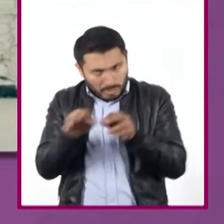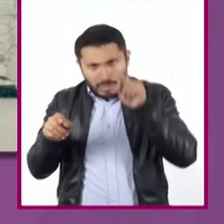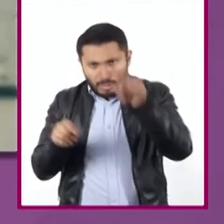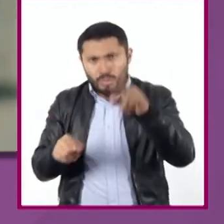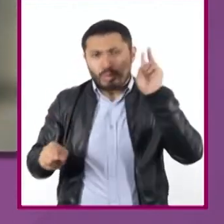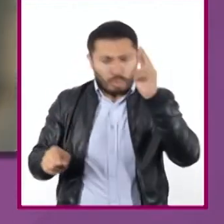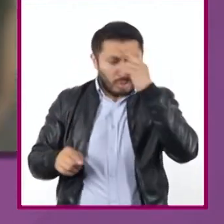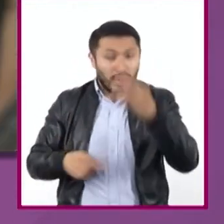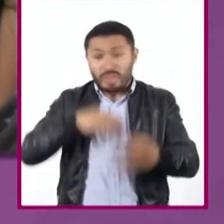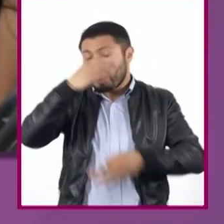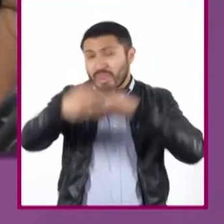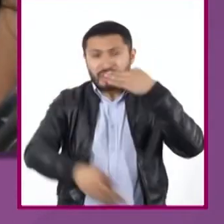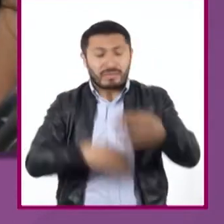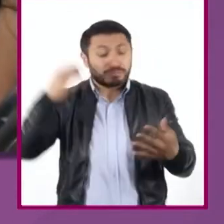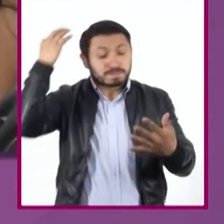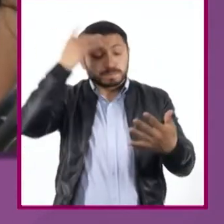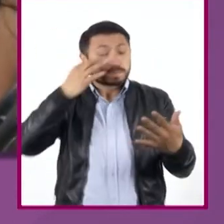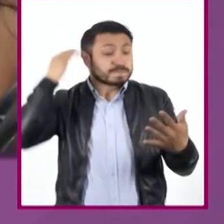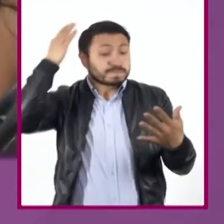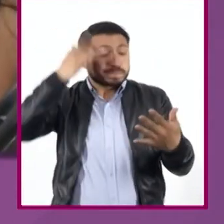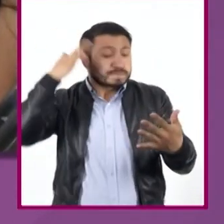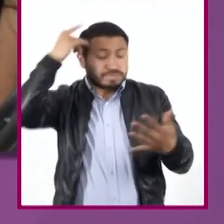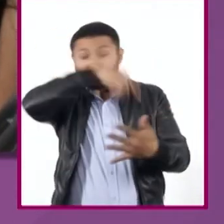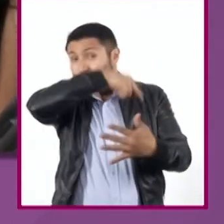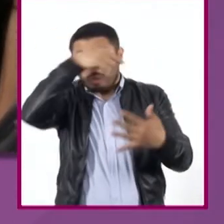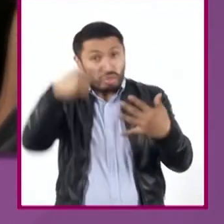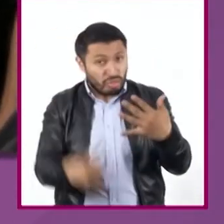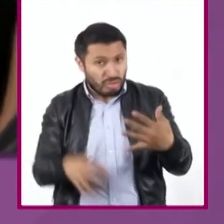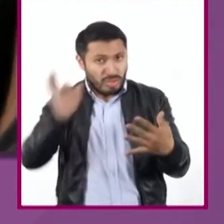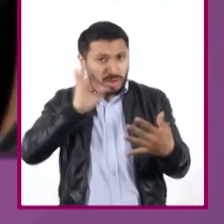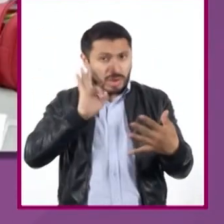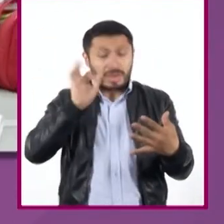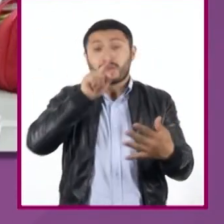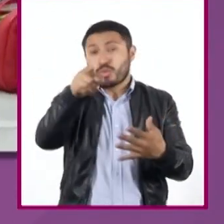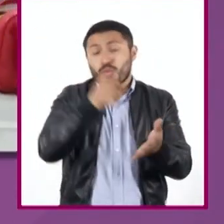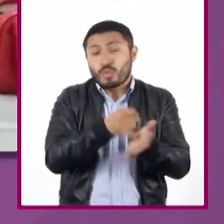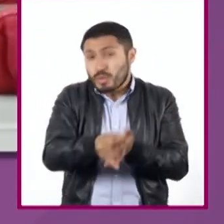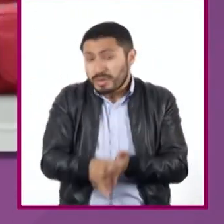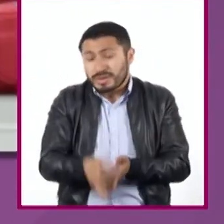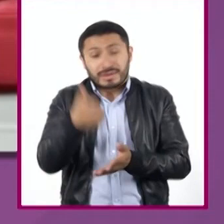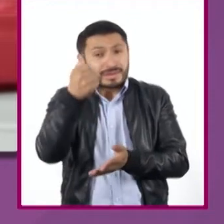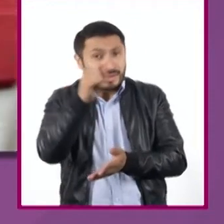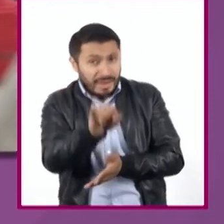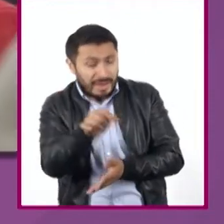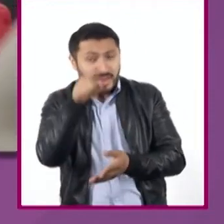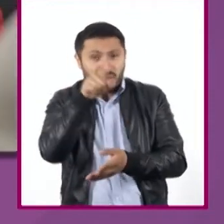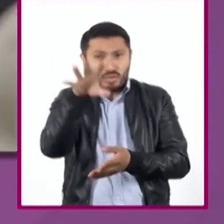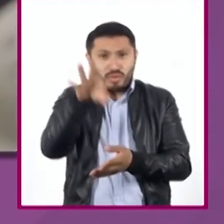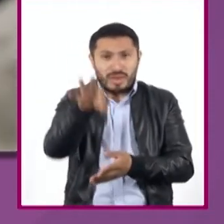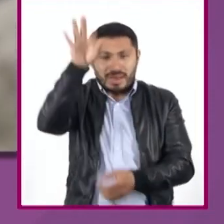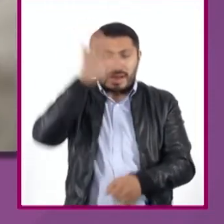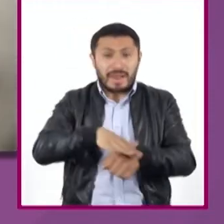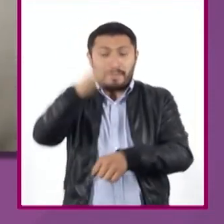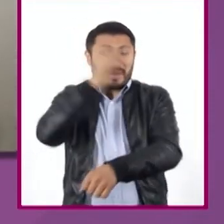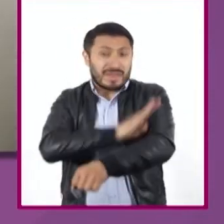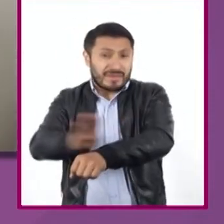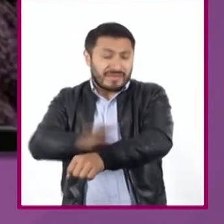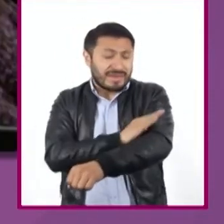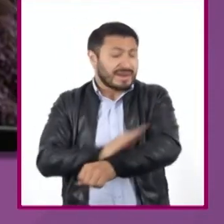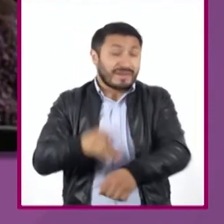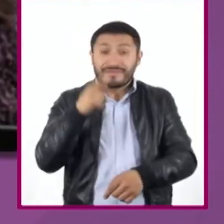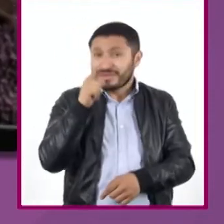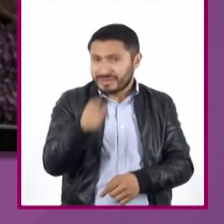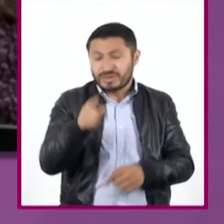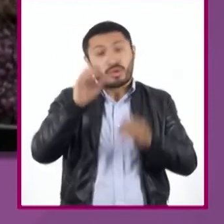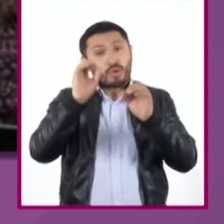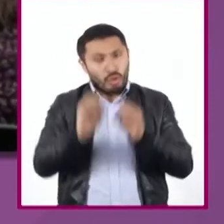y evaluarlas al momento de decidir. De esta manera, podremos elegir la que más contribuya a nuestro bienestar